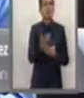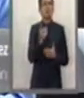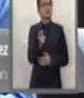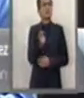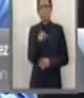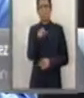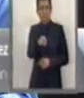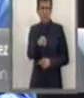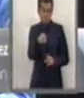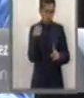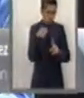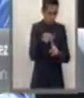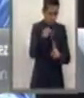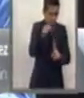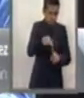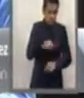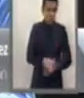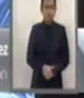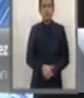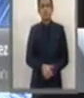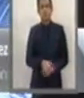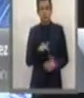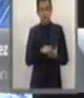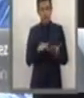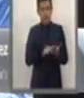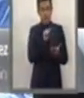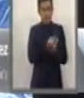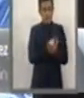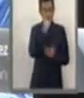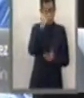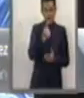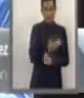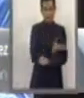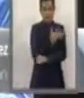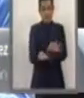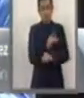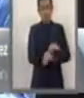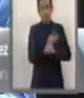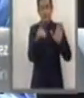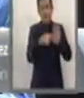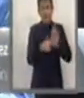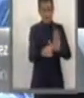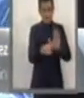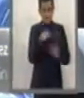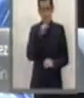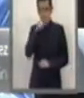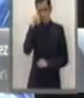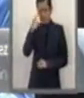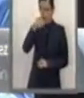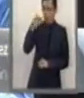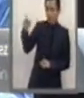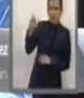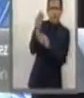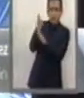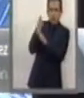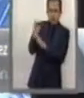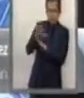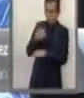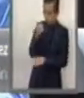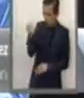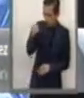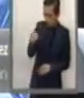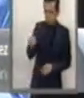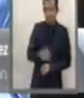sentido, en la Ley para la Transparencia y Ordenamiento de los Servicios Financieros. Pero para